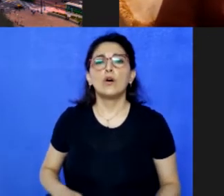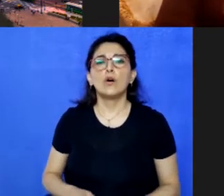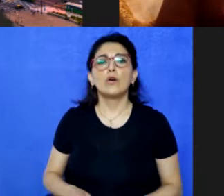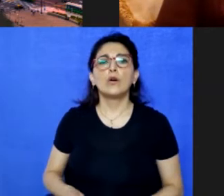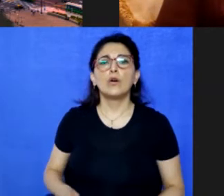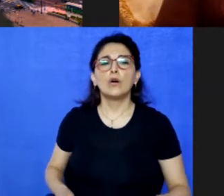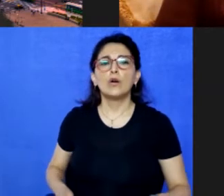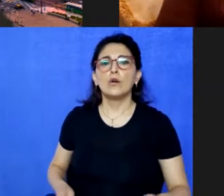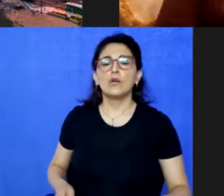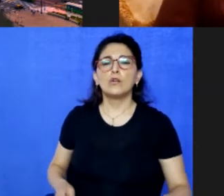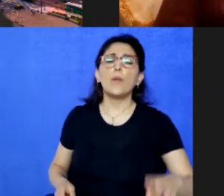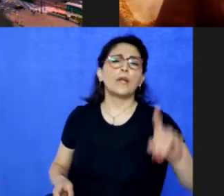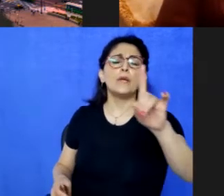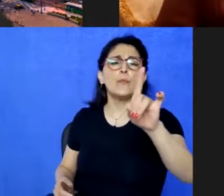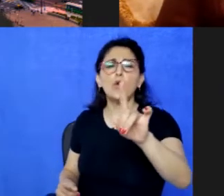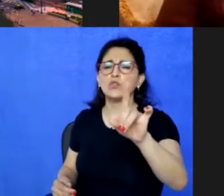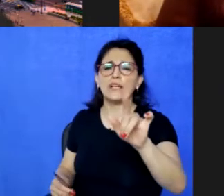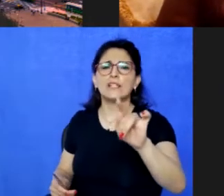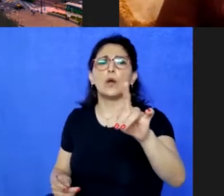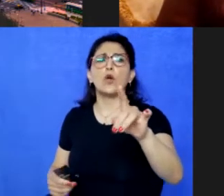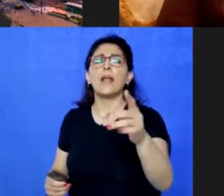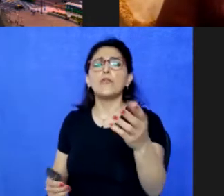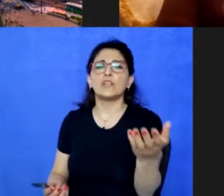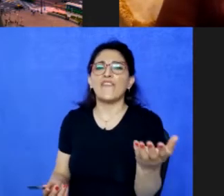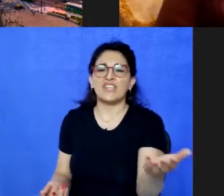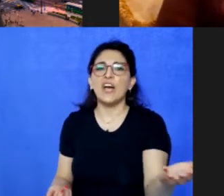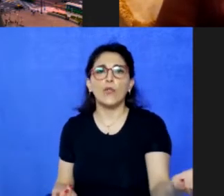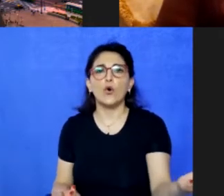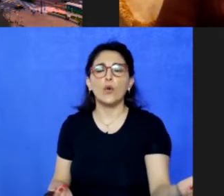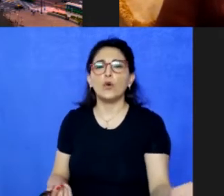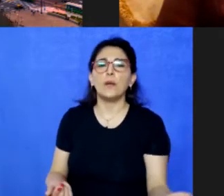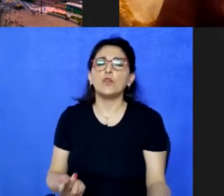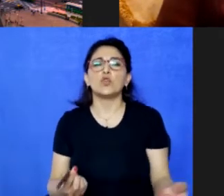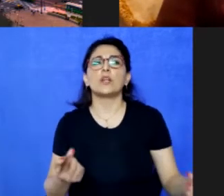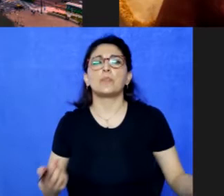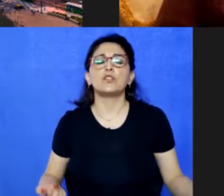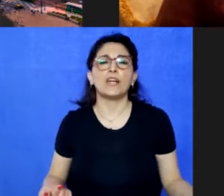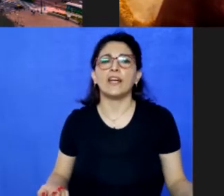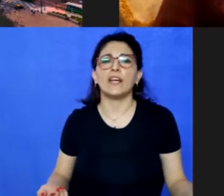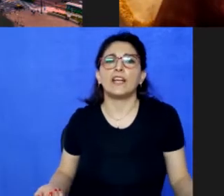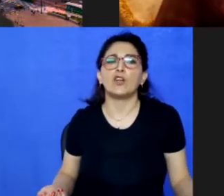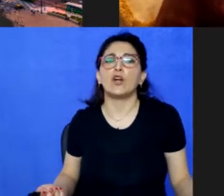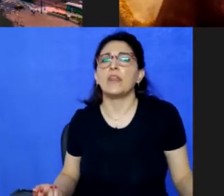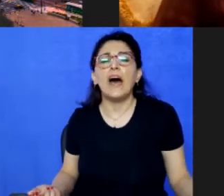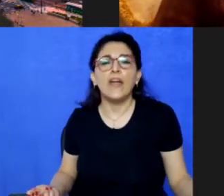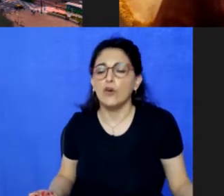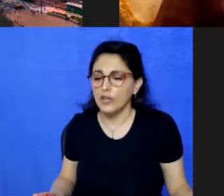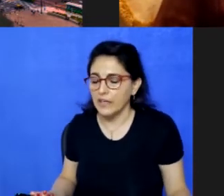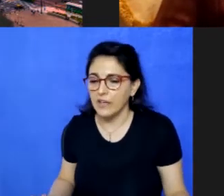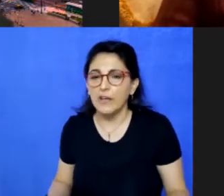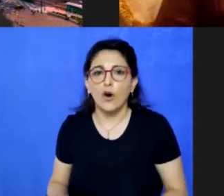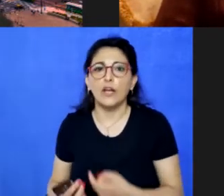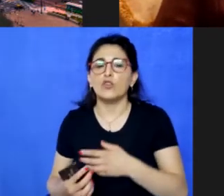como es en Toscana. No, pero cuando es blando está fallado. Cuando es blando yo interpreto que le dio la humedad o